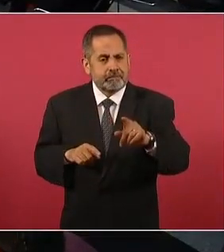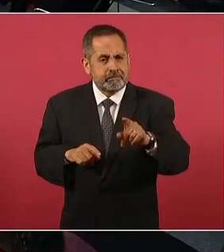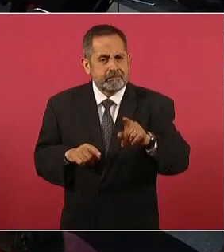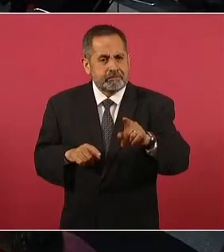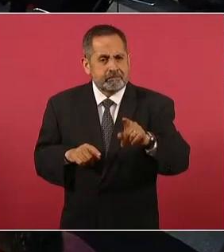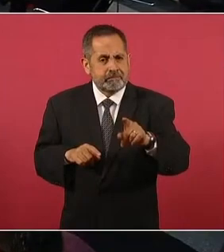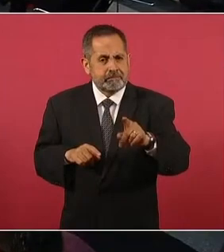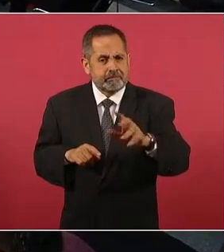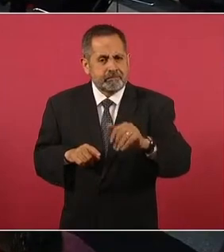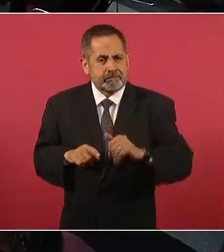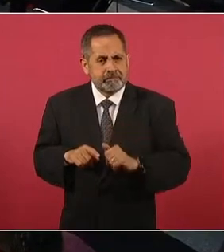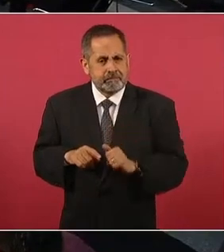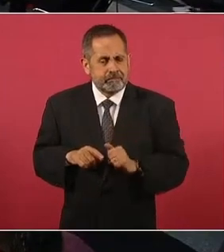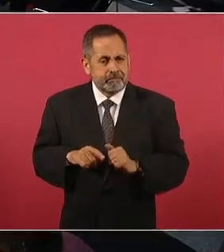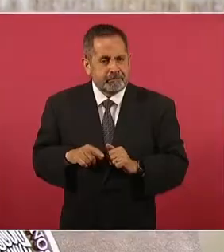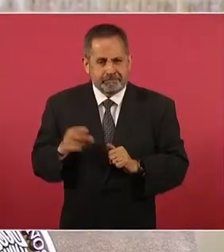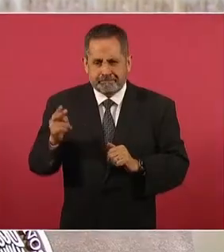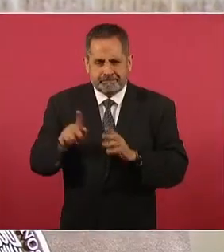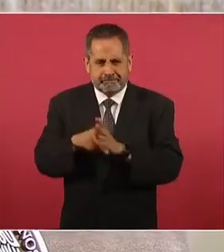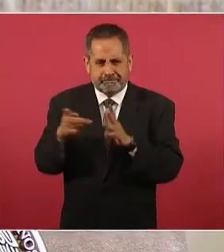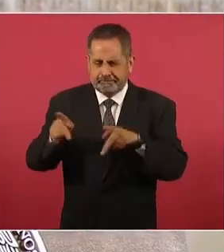ya a veces lo necesito,